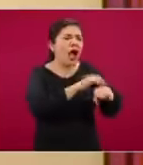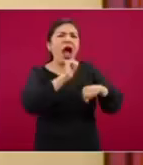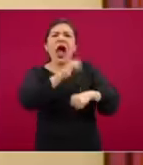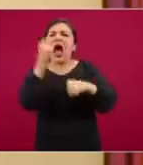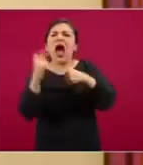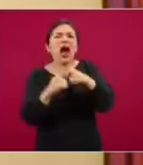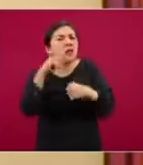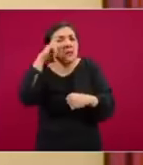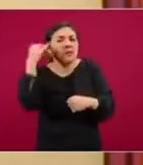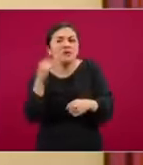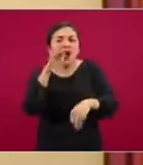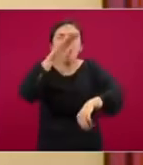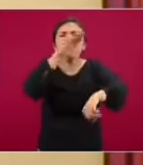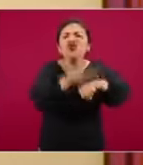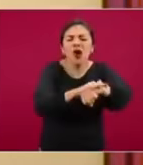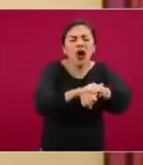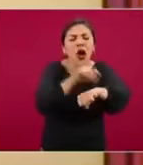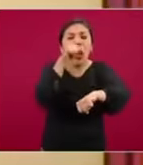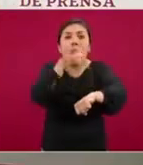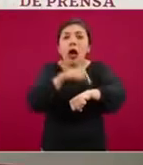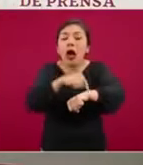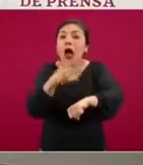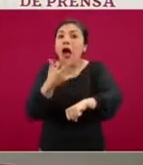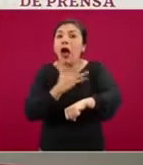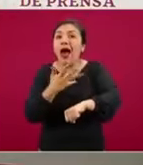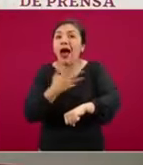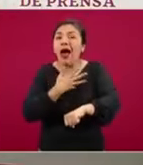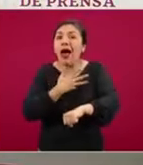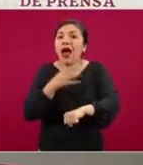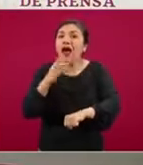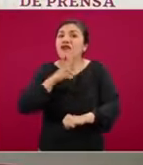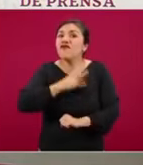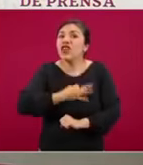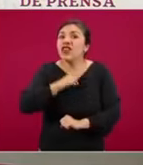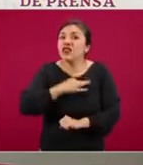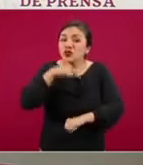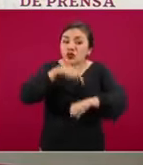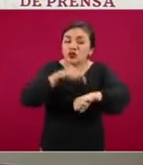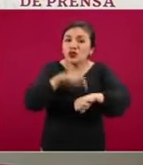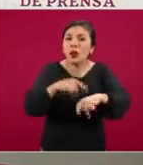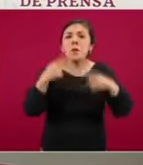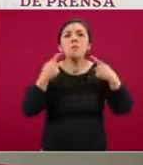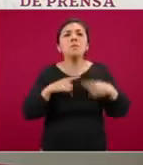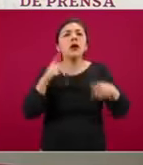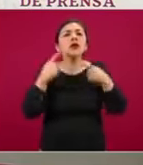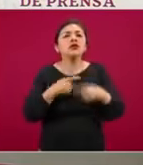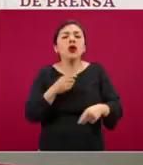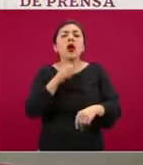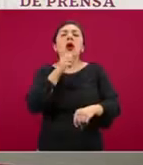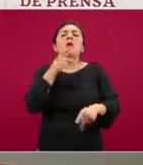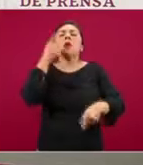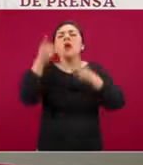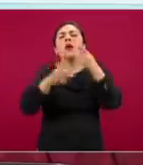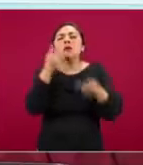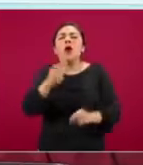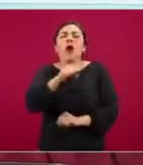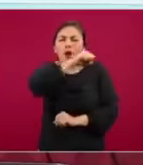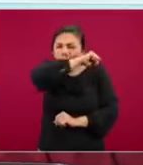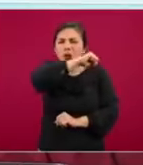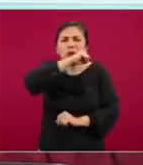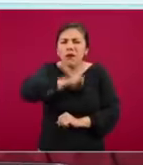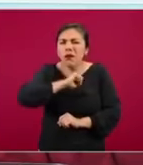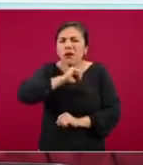alguna superficie que pudiera tener en ese momento virus frescos de personas que lo hubieran